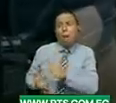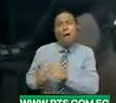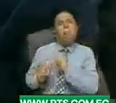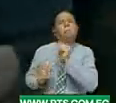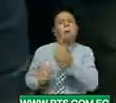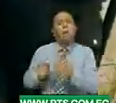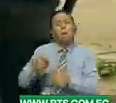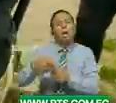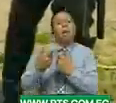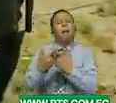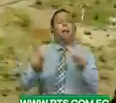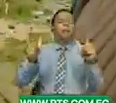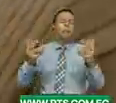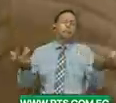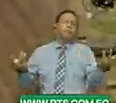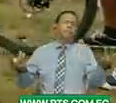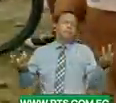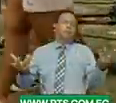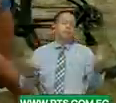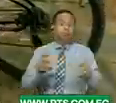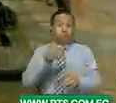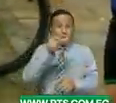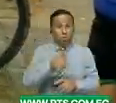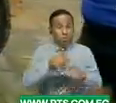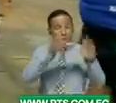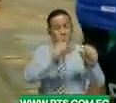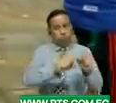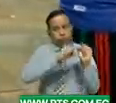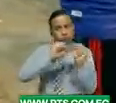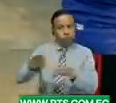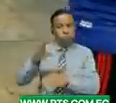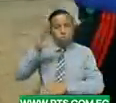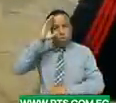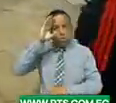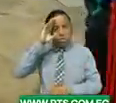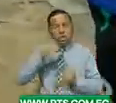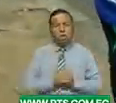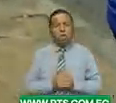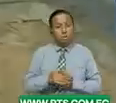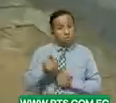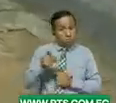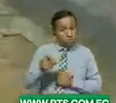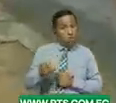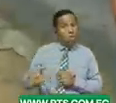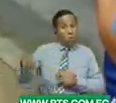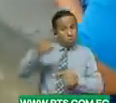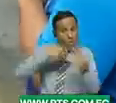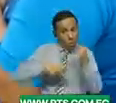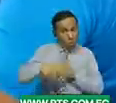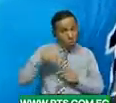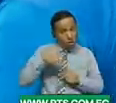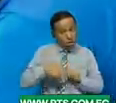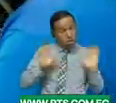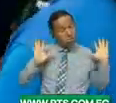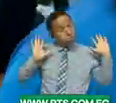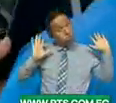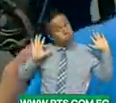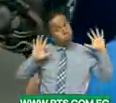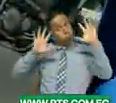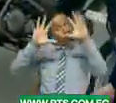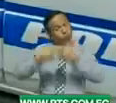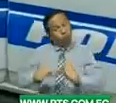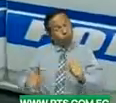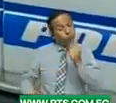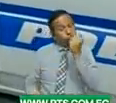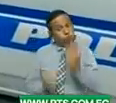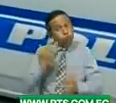ajusticiado finalmente fue entregado a los policías. Le advertían al paso que no vuelva por el sector, que no responderán por lo que le harán la próxima